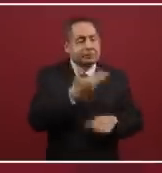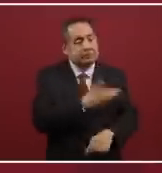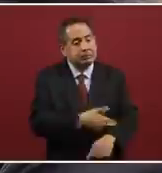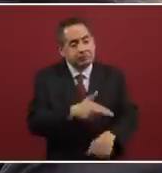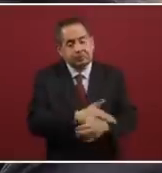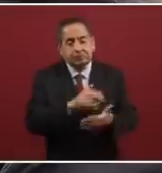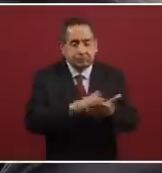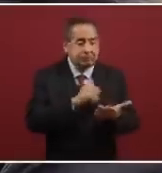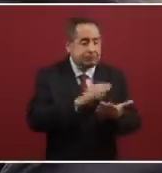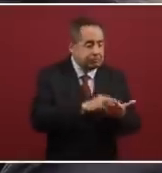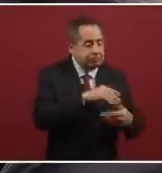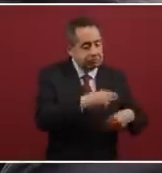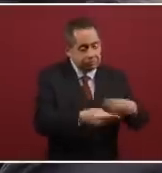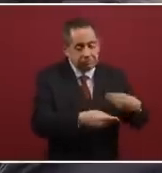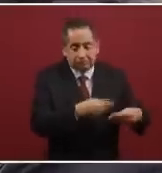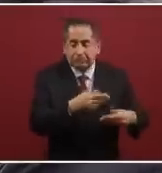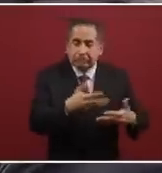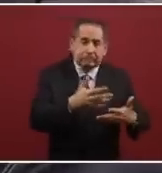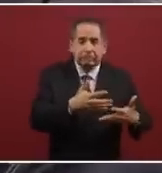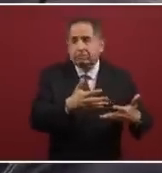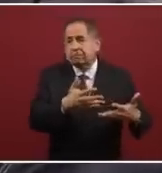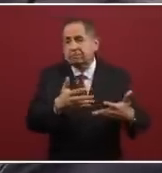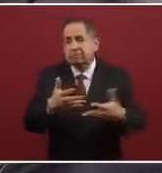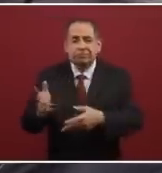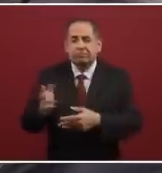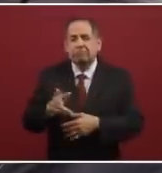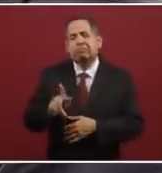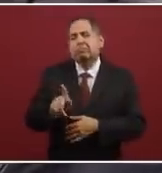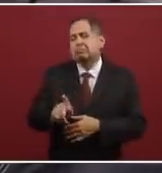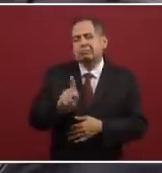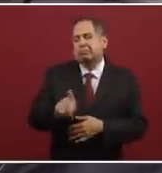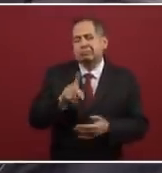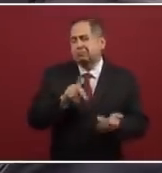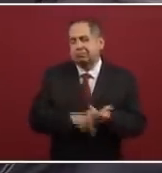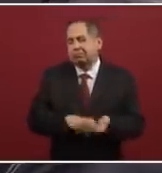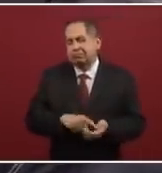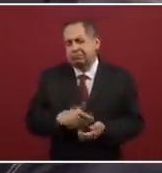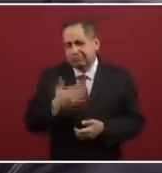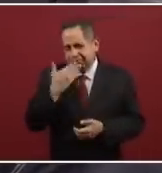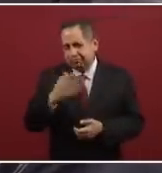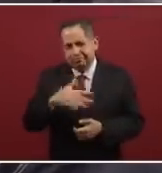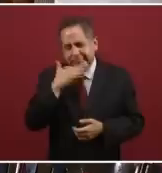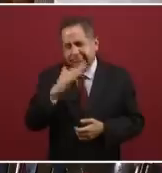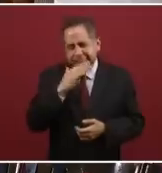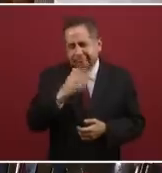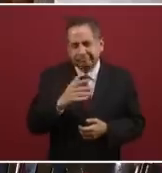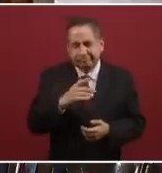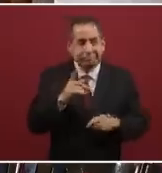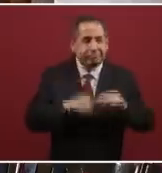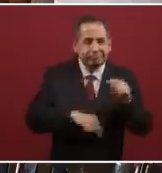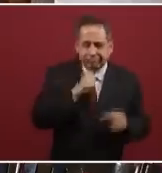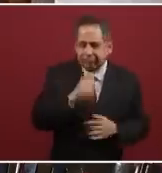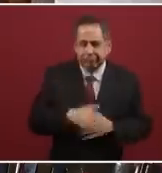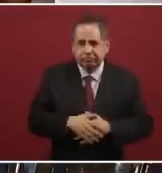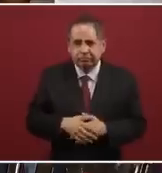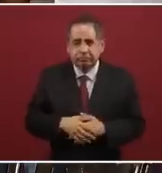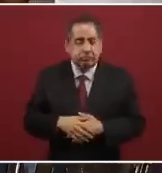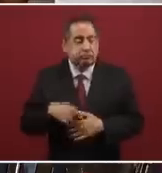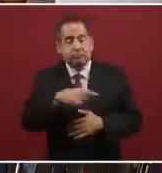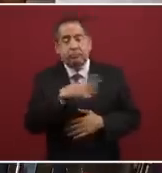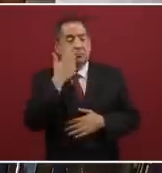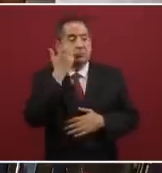burocrático para simular de que se combatía la corrupción. Crearon